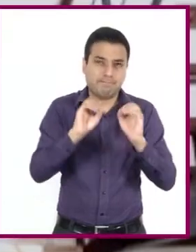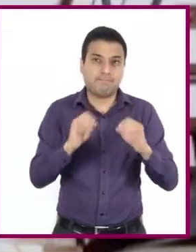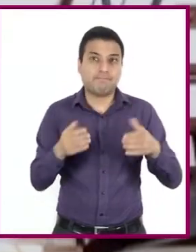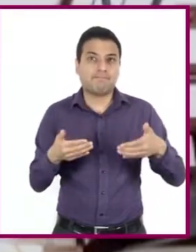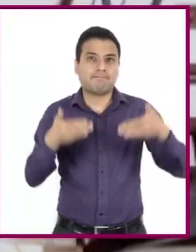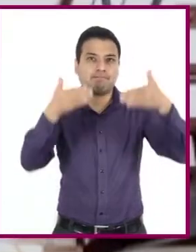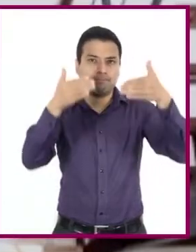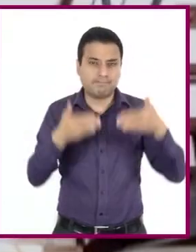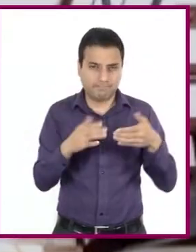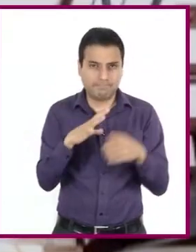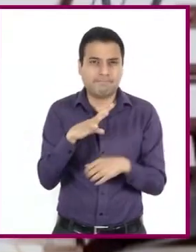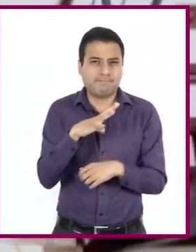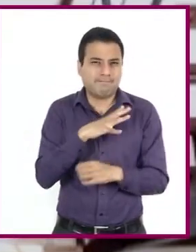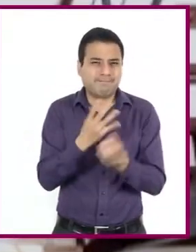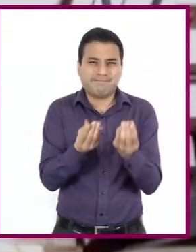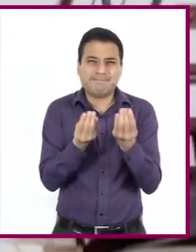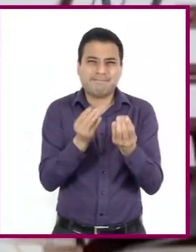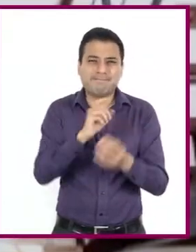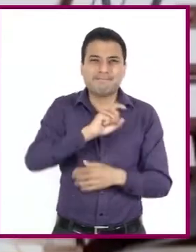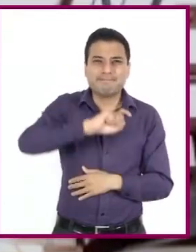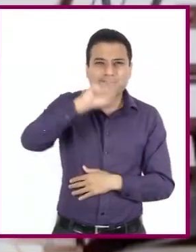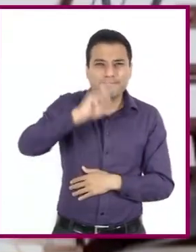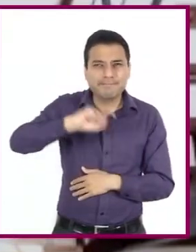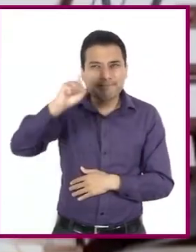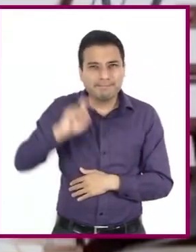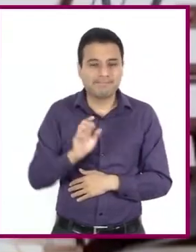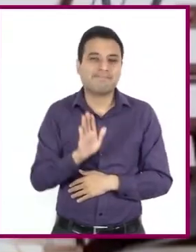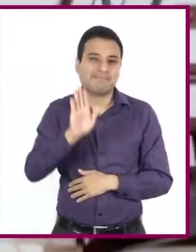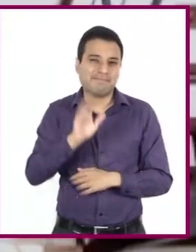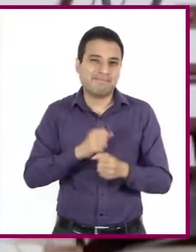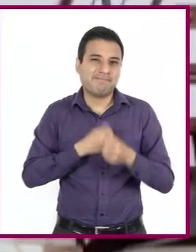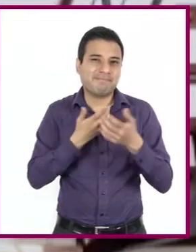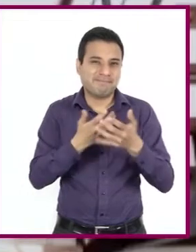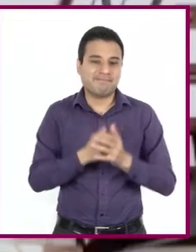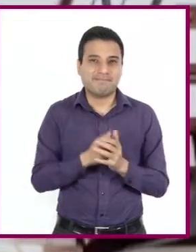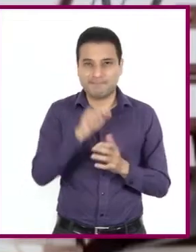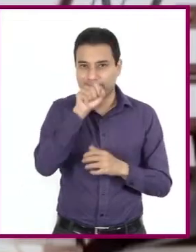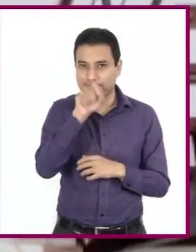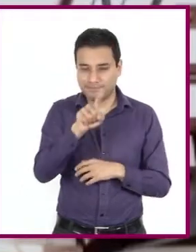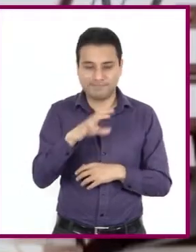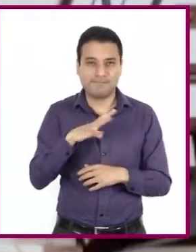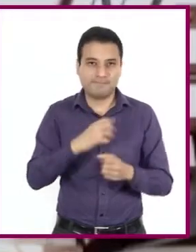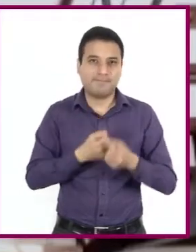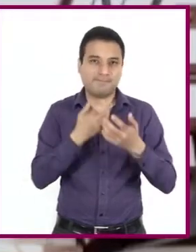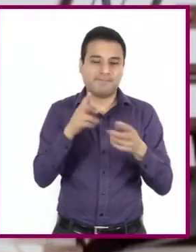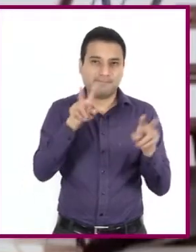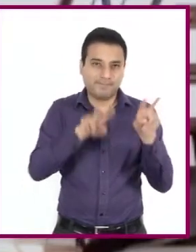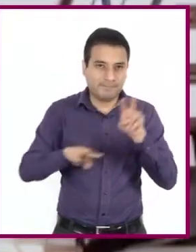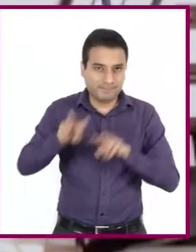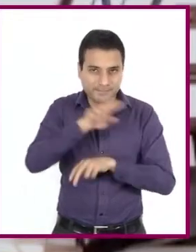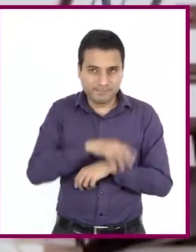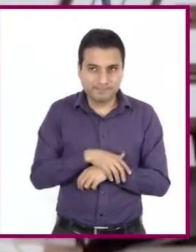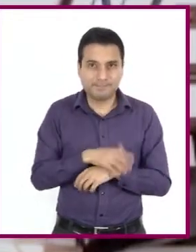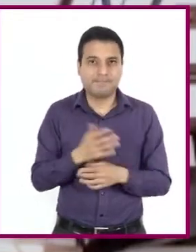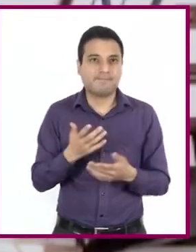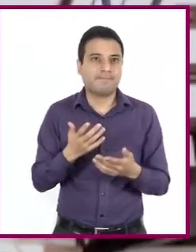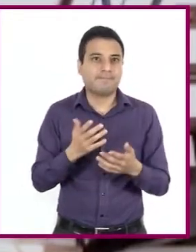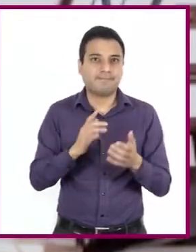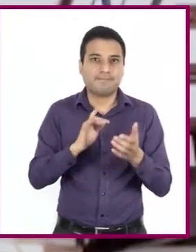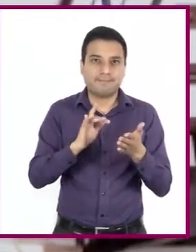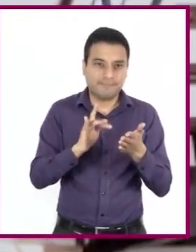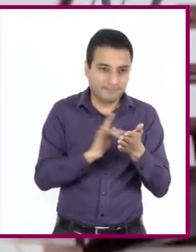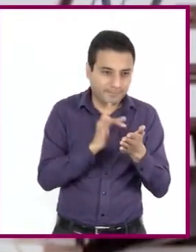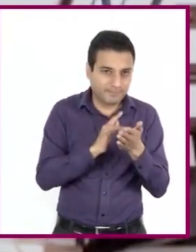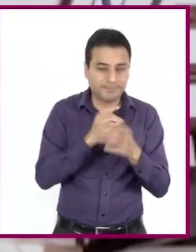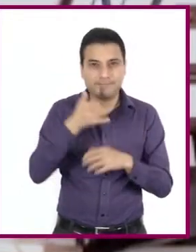Tenemos muchos grafitis que son como poemas visuales. También podemos ver poemas visuales en pantalla, ya sean mensajes